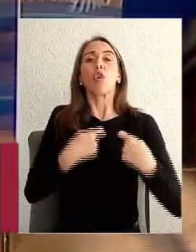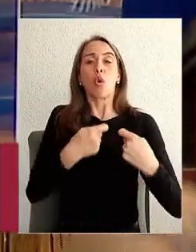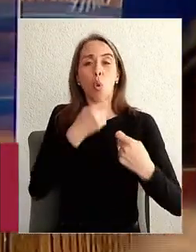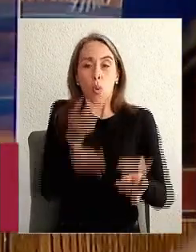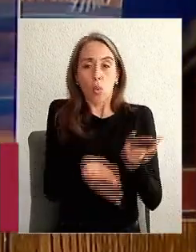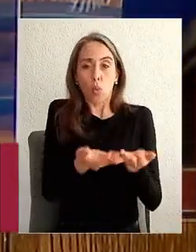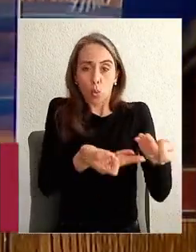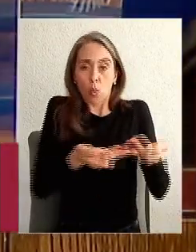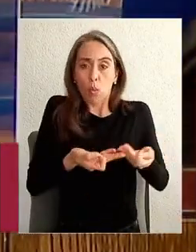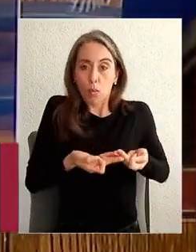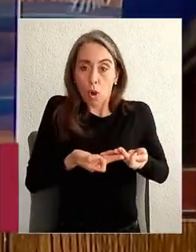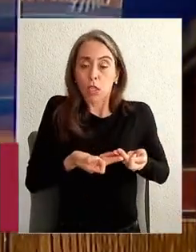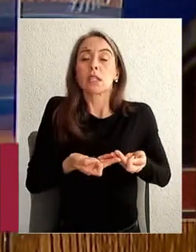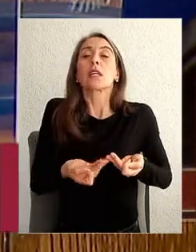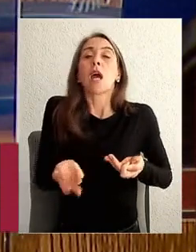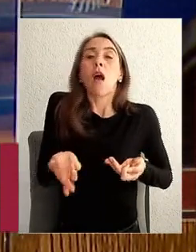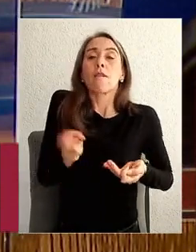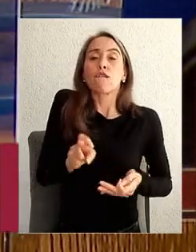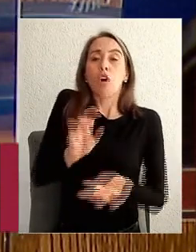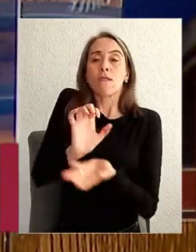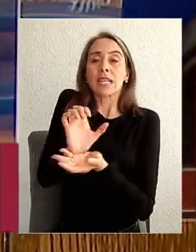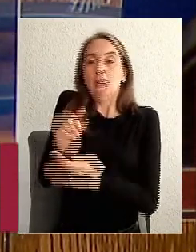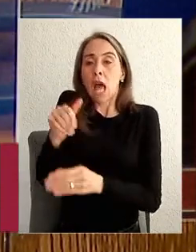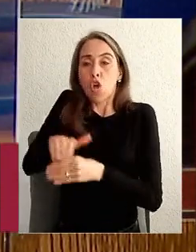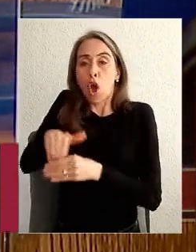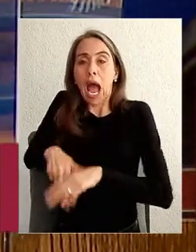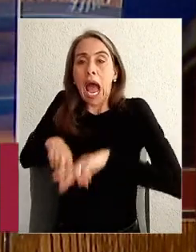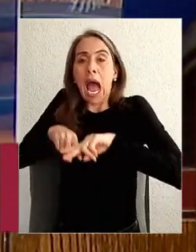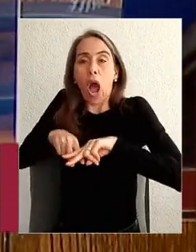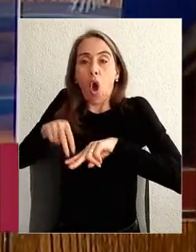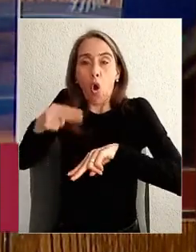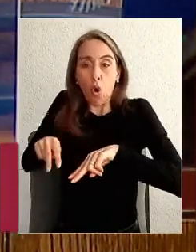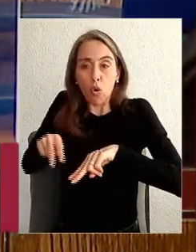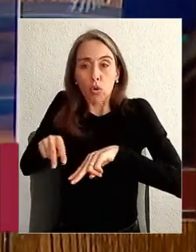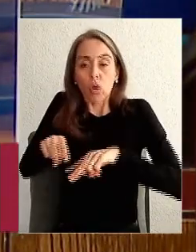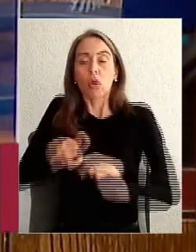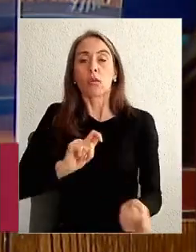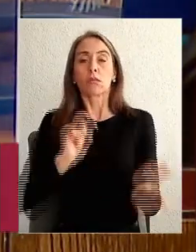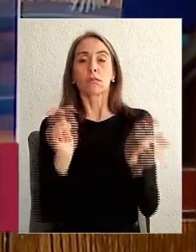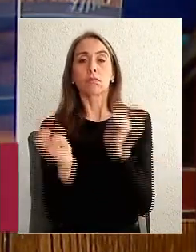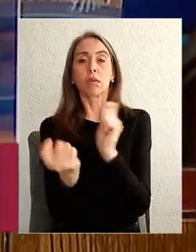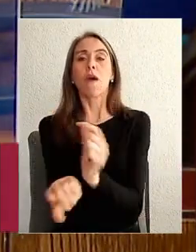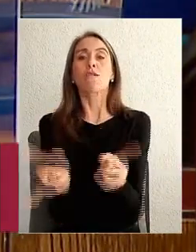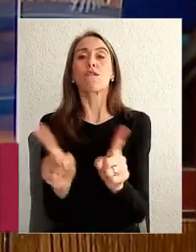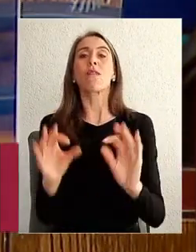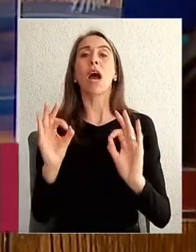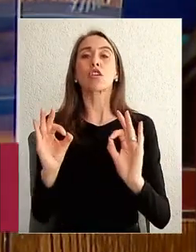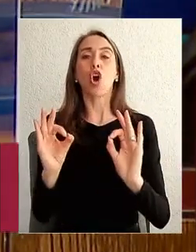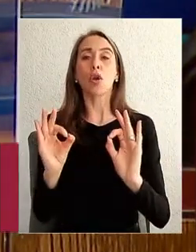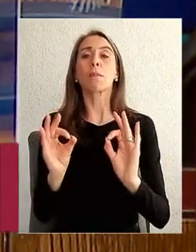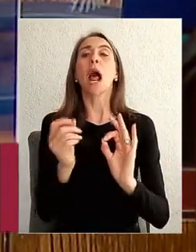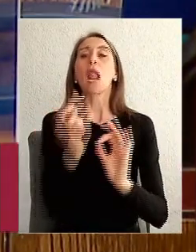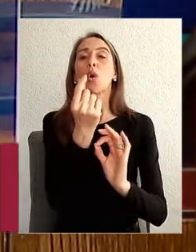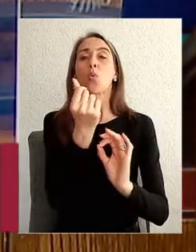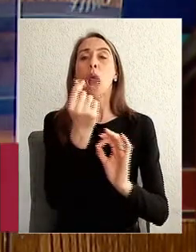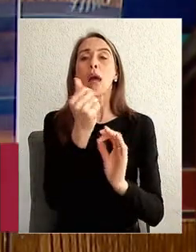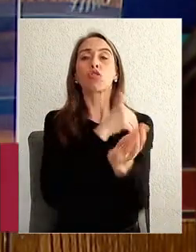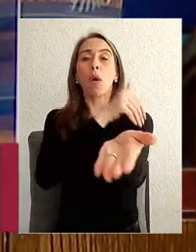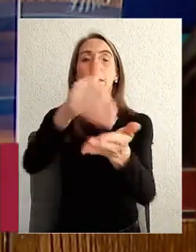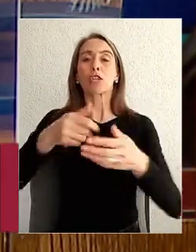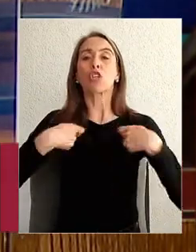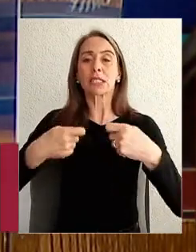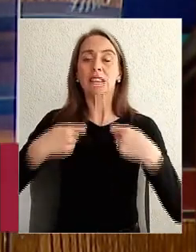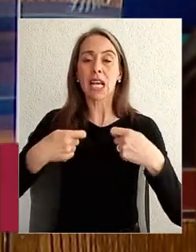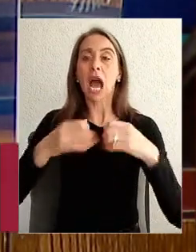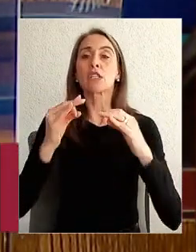ahorros fiscales. También transitando hacia una normalización del gasto, recuperando los equilibrios fiscales y macroeconómicos y proponiendo